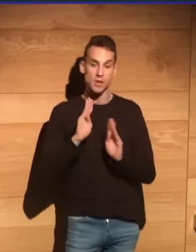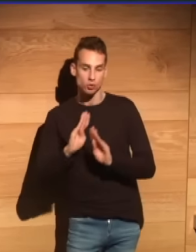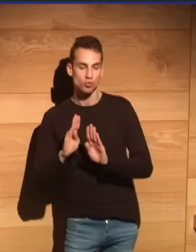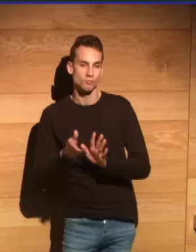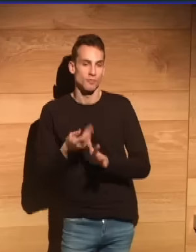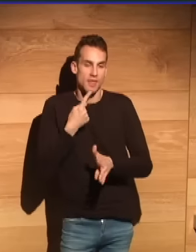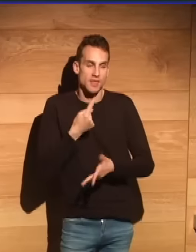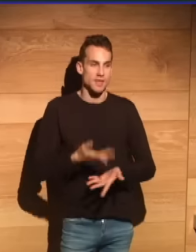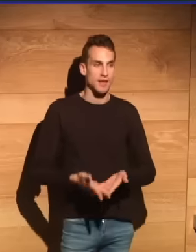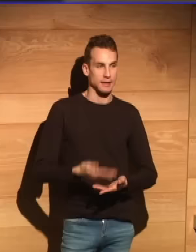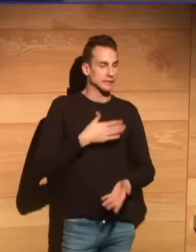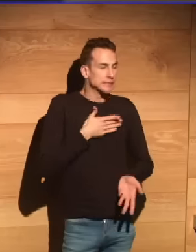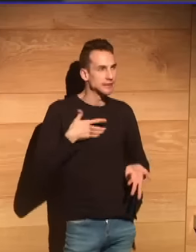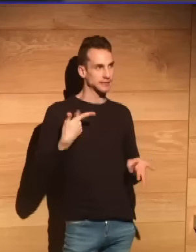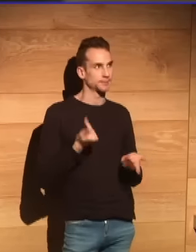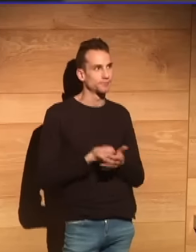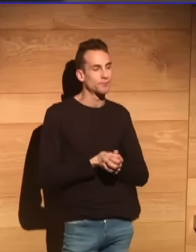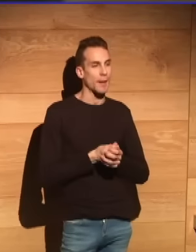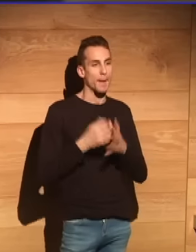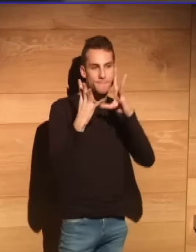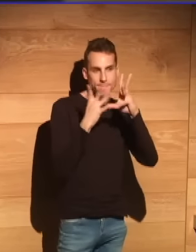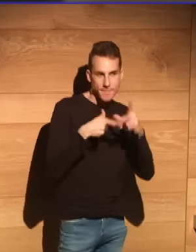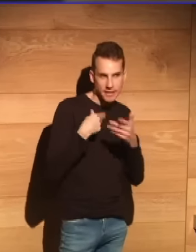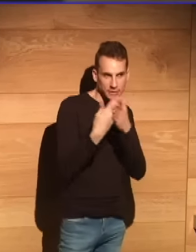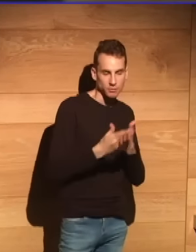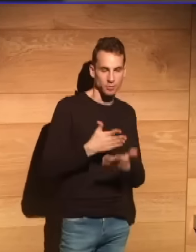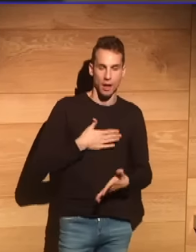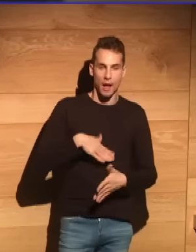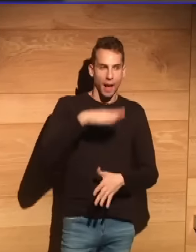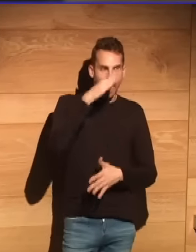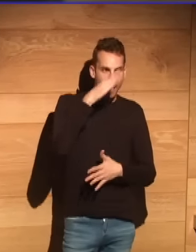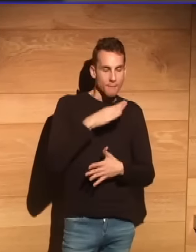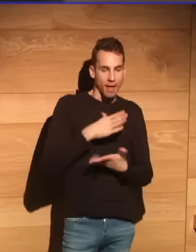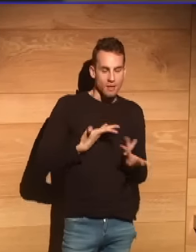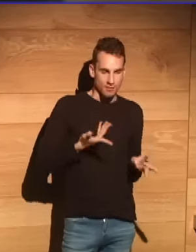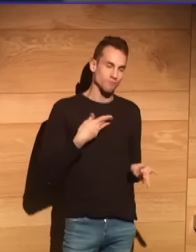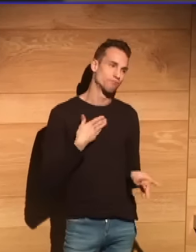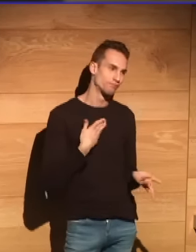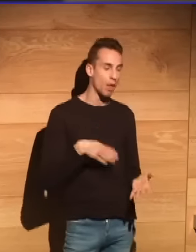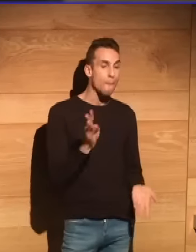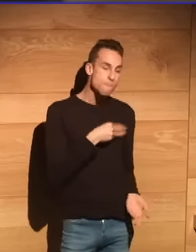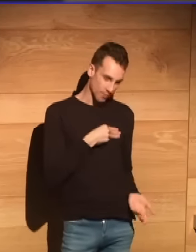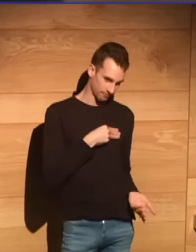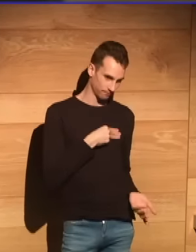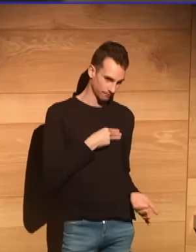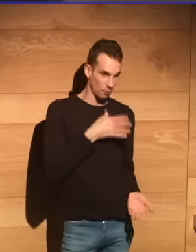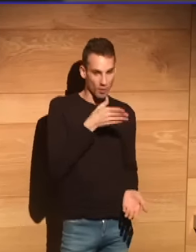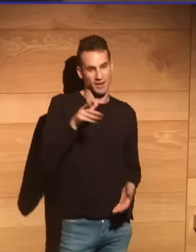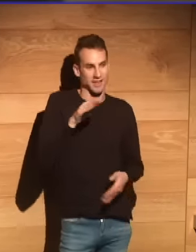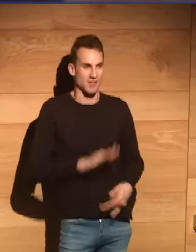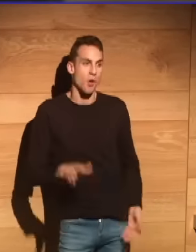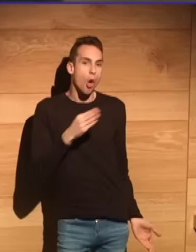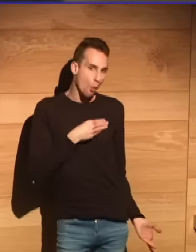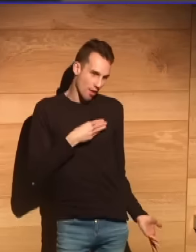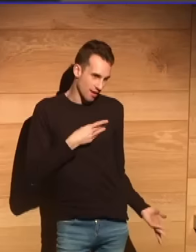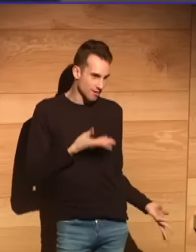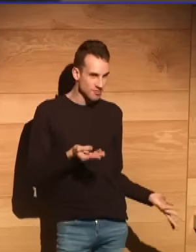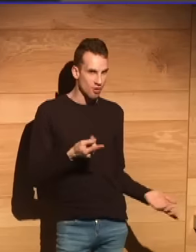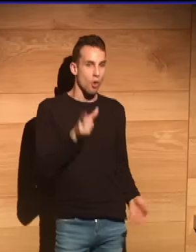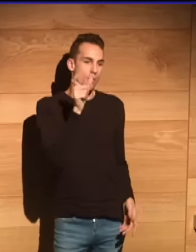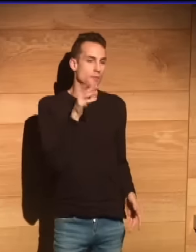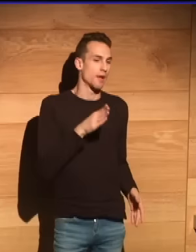estudiar matemáticas o quería estudiar lingüística, al padre le daban el pésame. Porque pobre niño o pobre niña solo podía ser profesor de instituto,